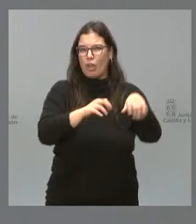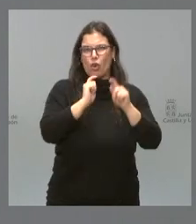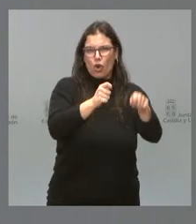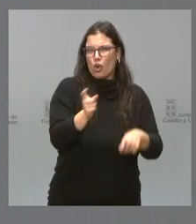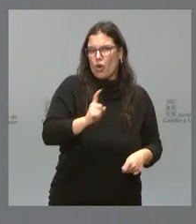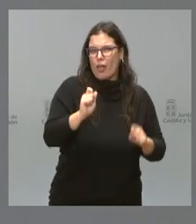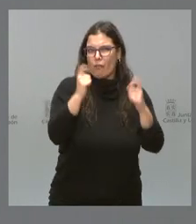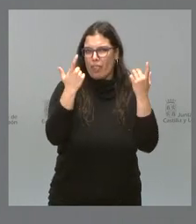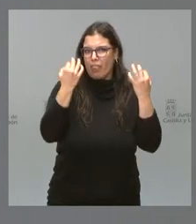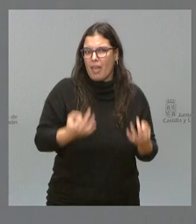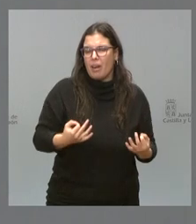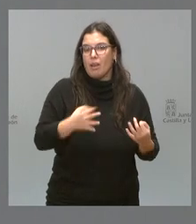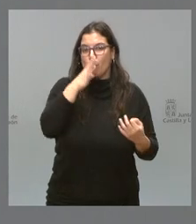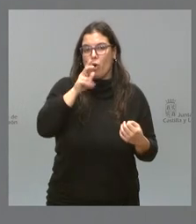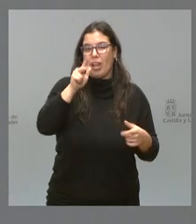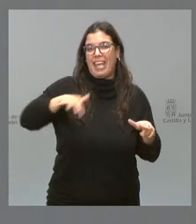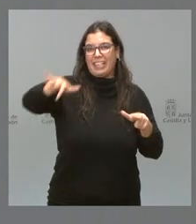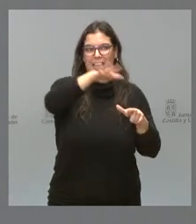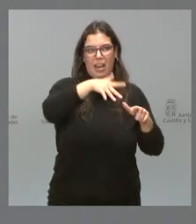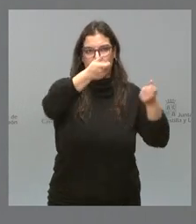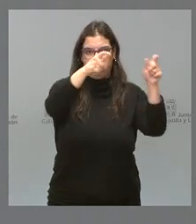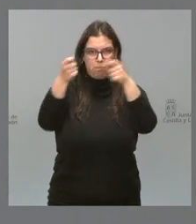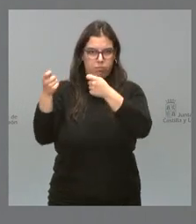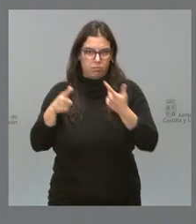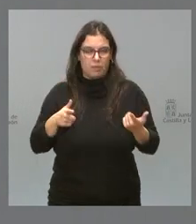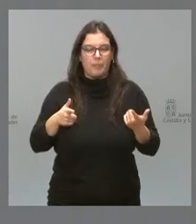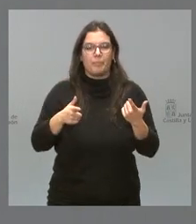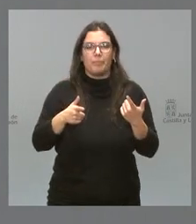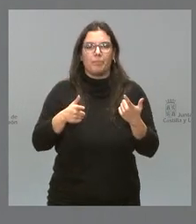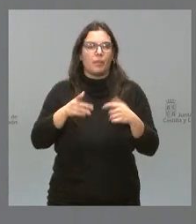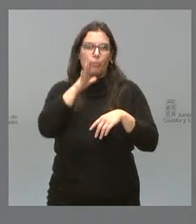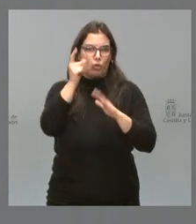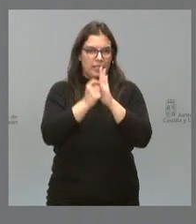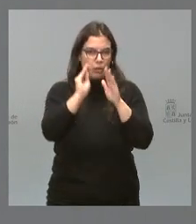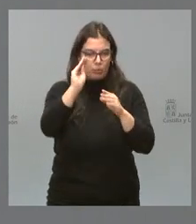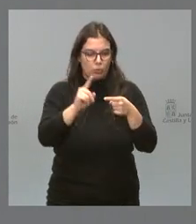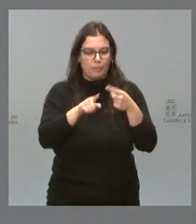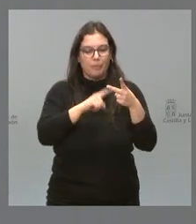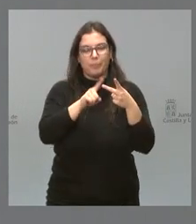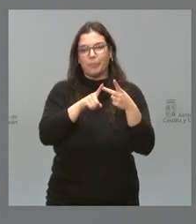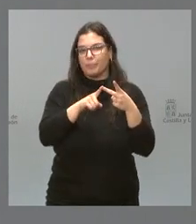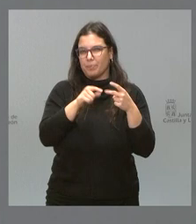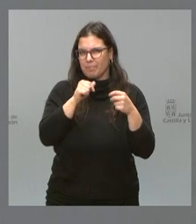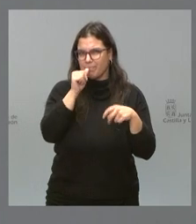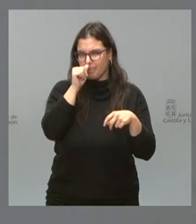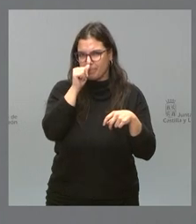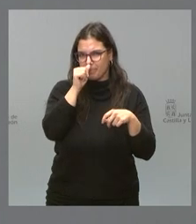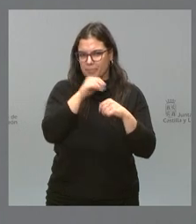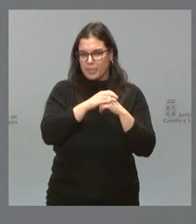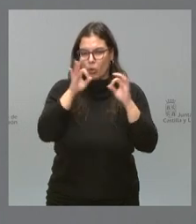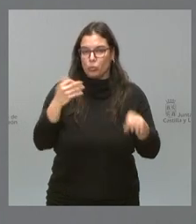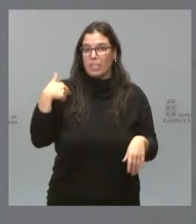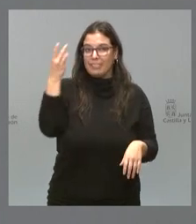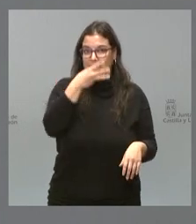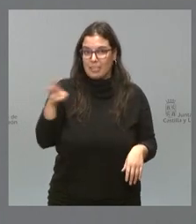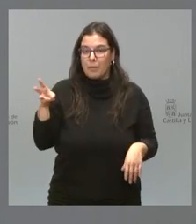casi cuatro mil hectáreas de Monte y simplemente Cuál es el criterio y la segunda es que se cumplen tres semanas